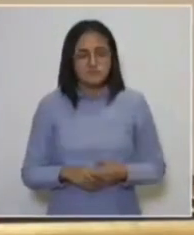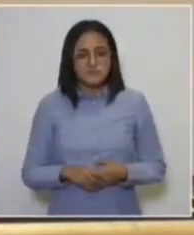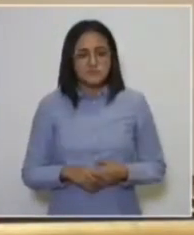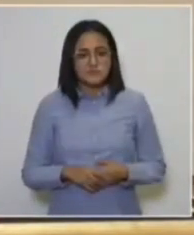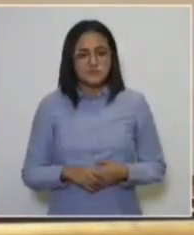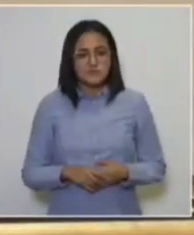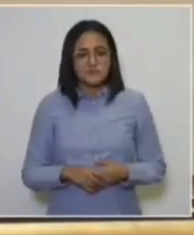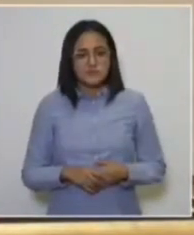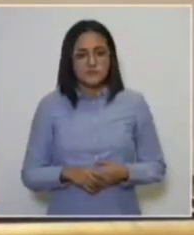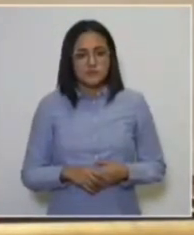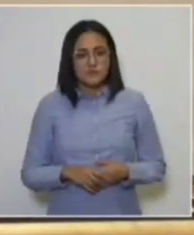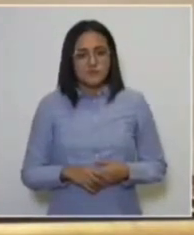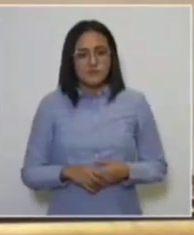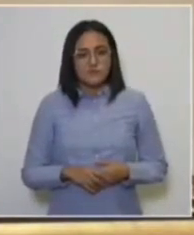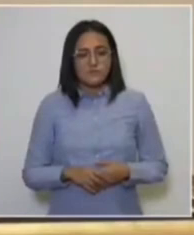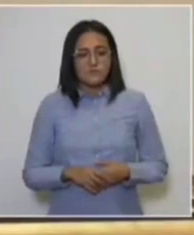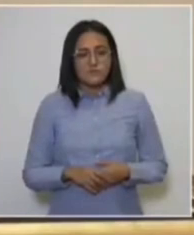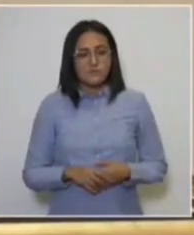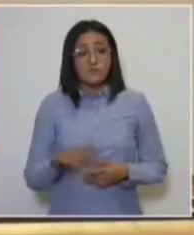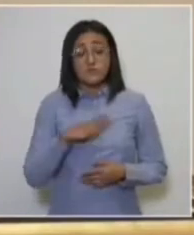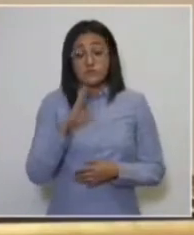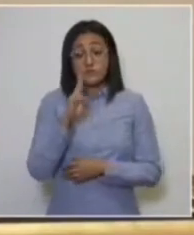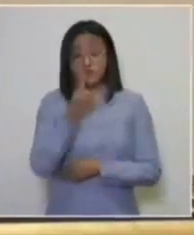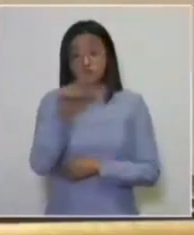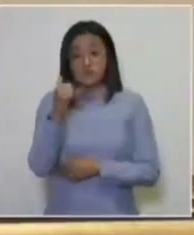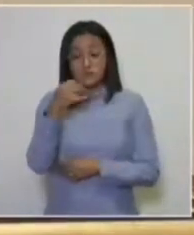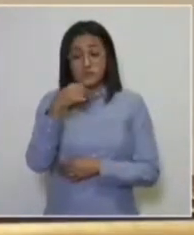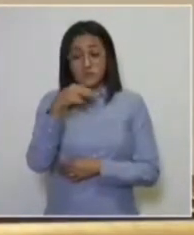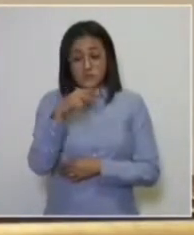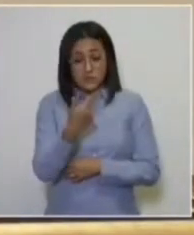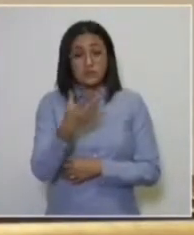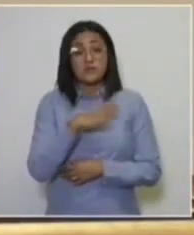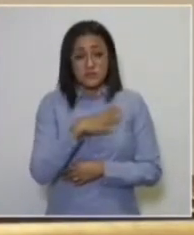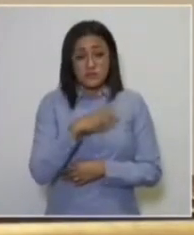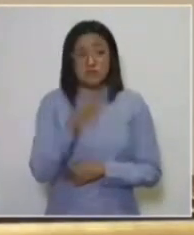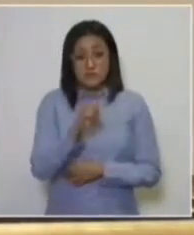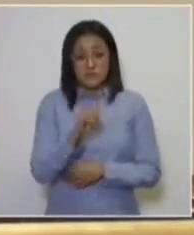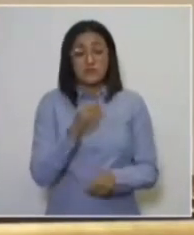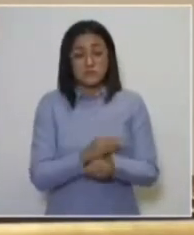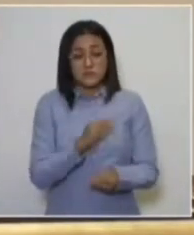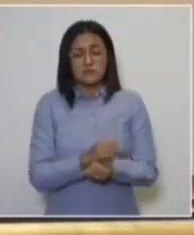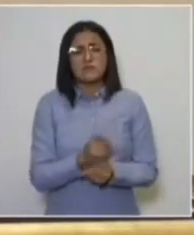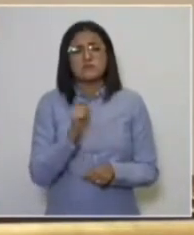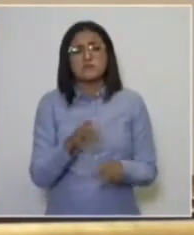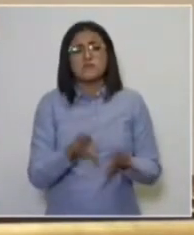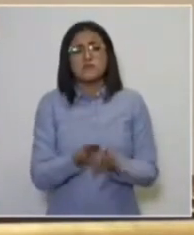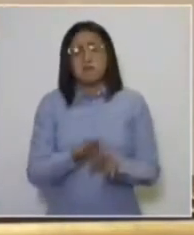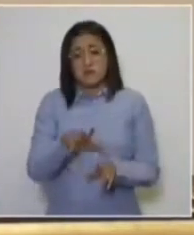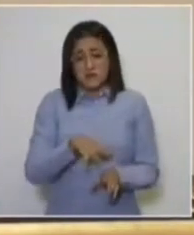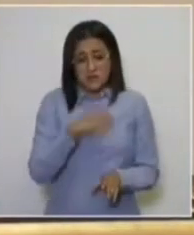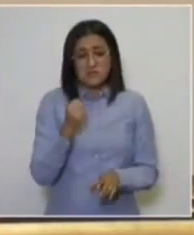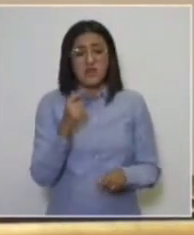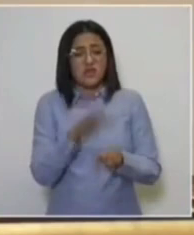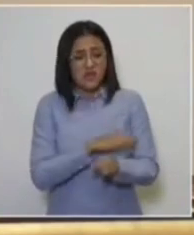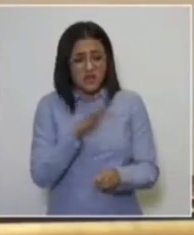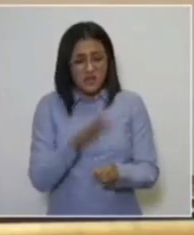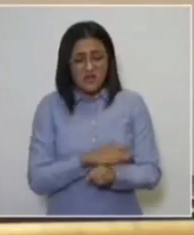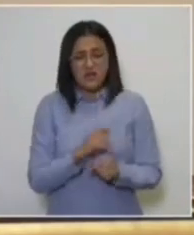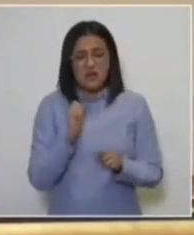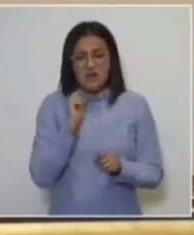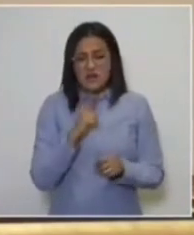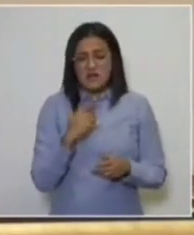Todo se graba. Los bullying existen, ¿eh? El bullying es el acoso,